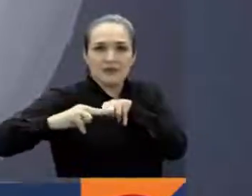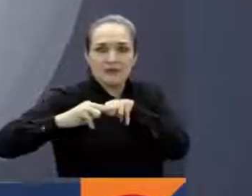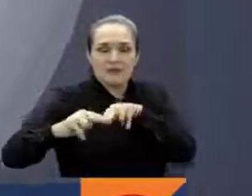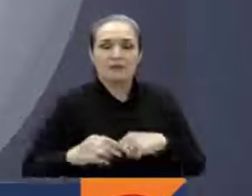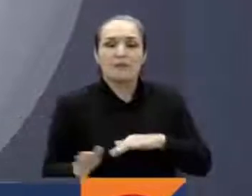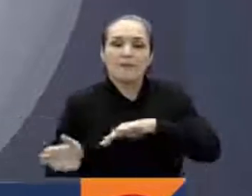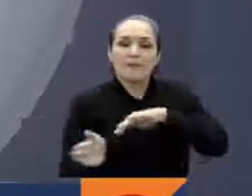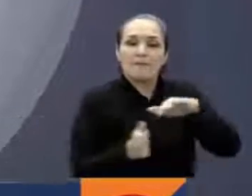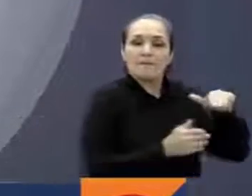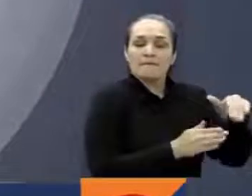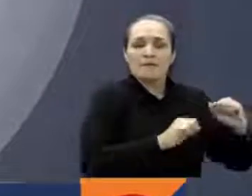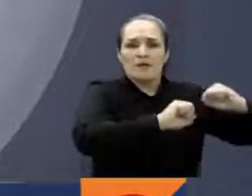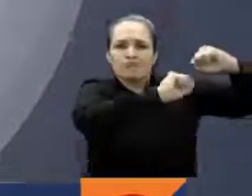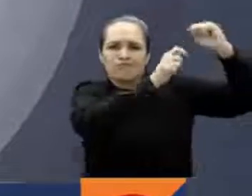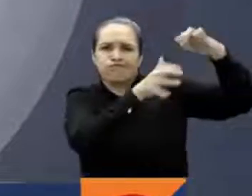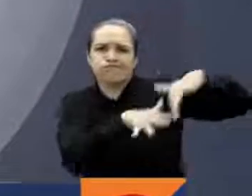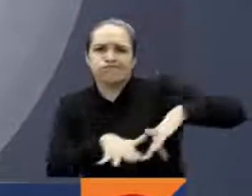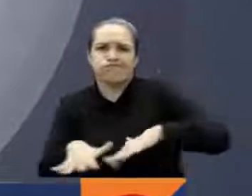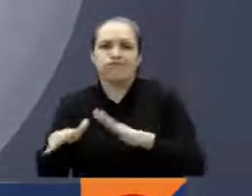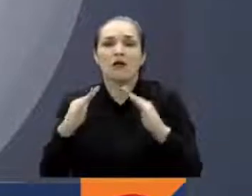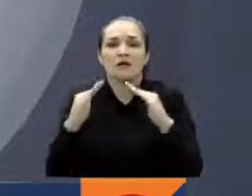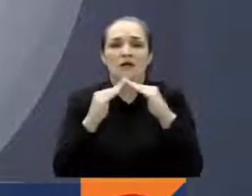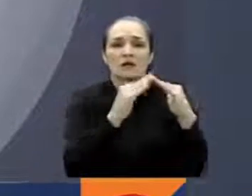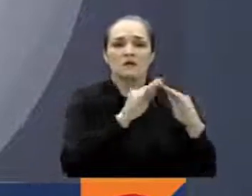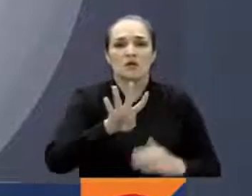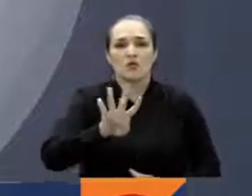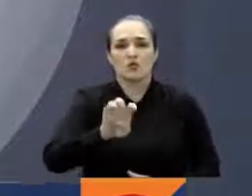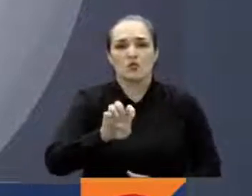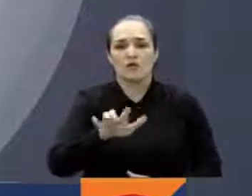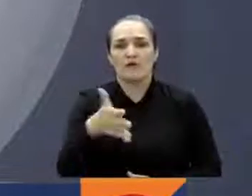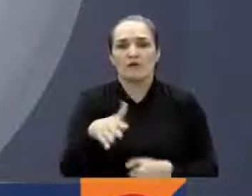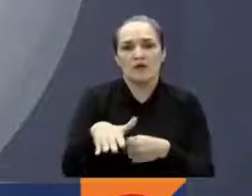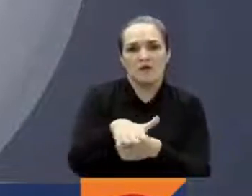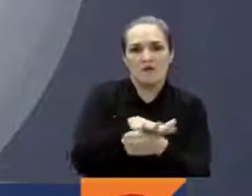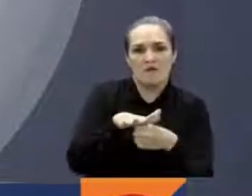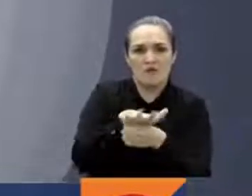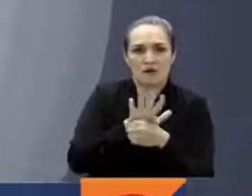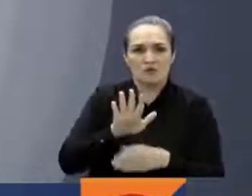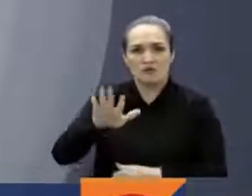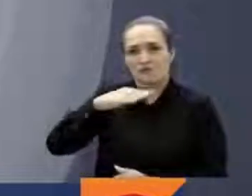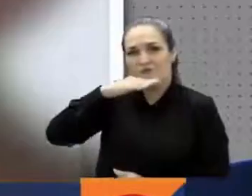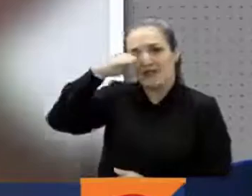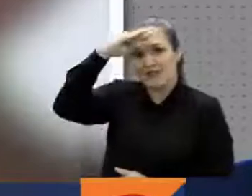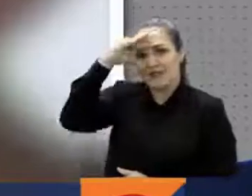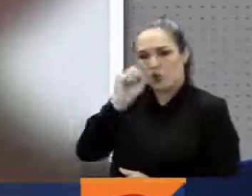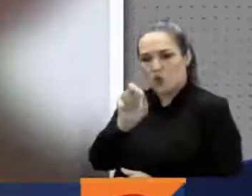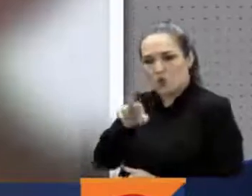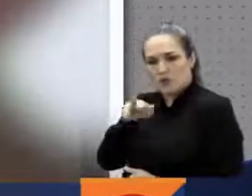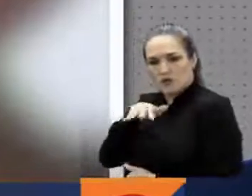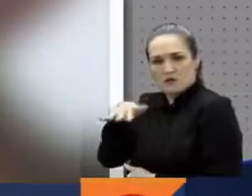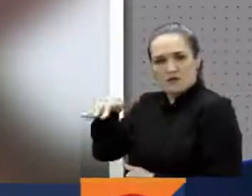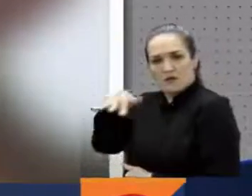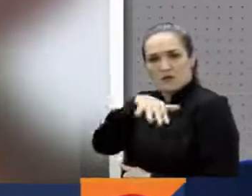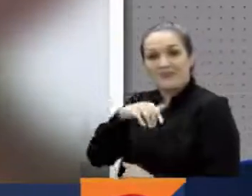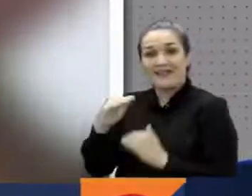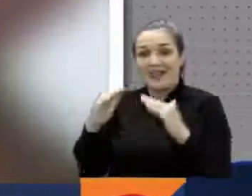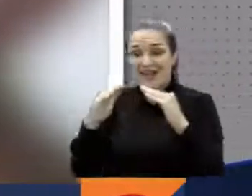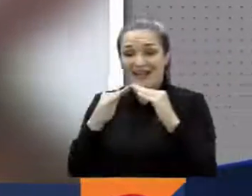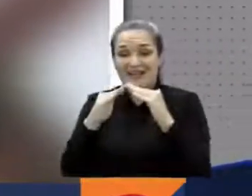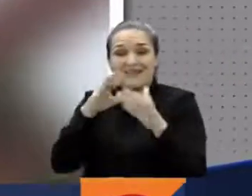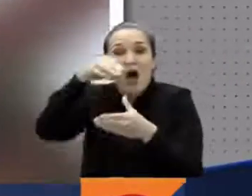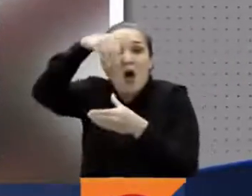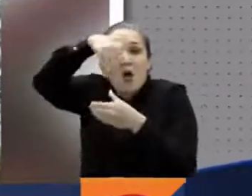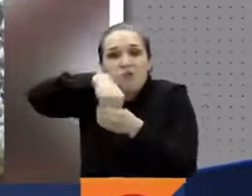Un derrumbe afectó 9 viviendas en el barrio Llanaditas, en el oriente de Medellín. Una de las casas funcionaba como criadero